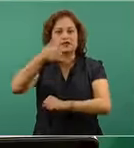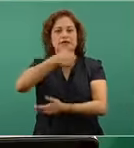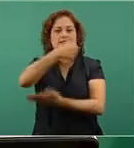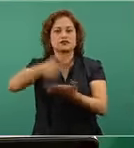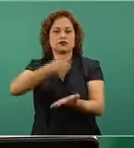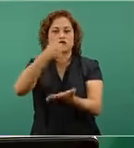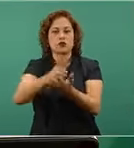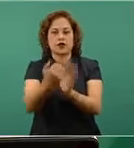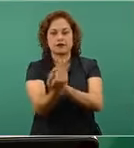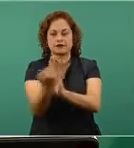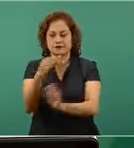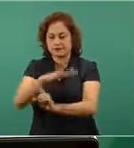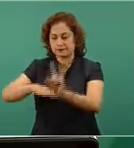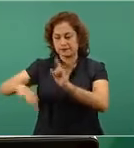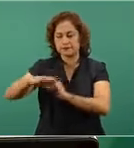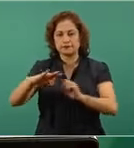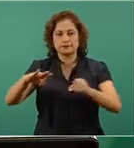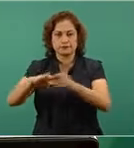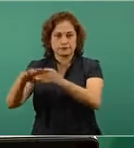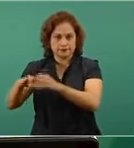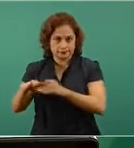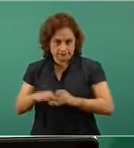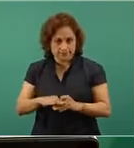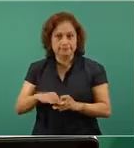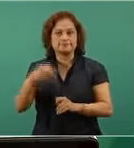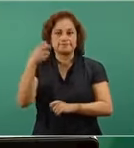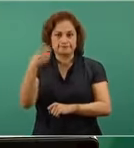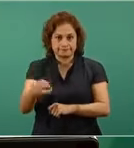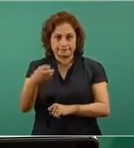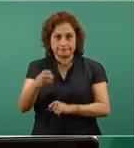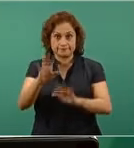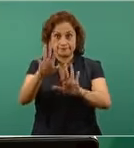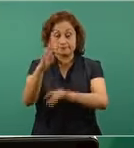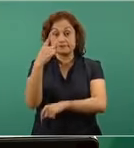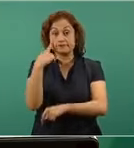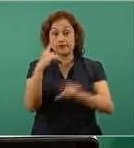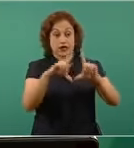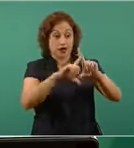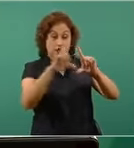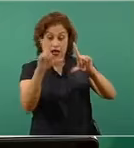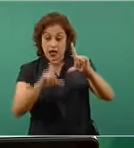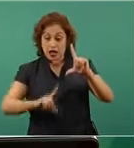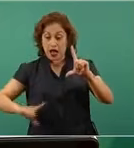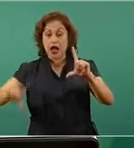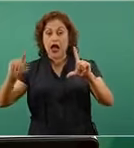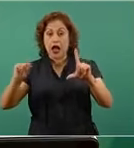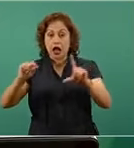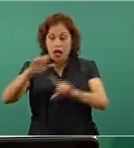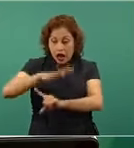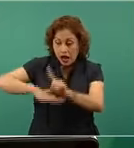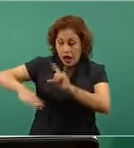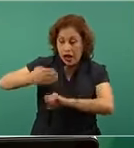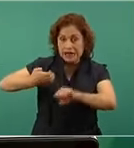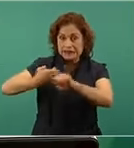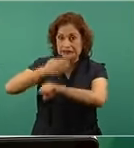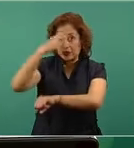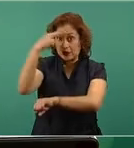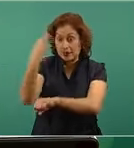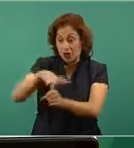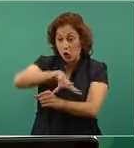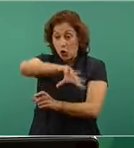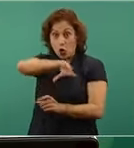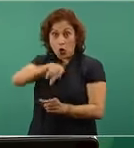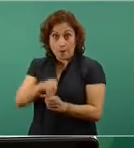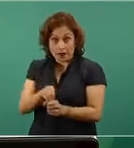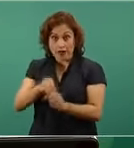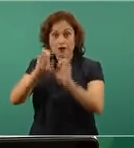en sus ciudades principales. No es todo el territorio del Estado de México, no es todo el territorio de Hidalgo, no